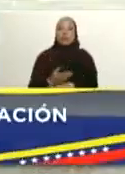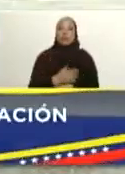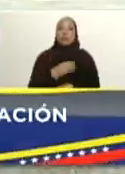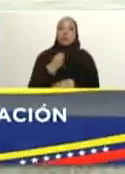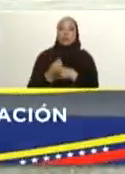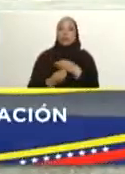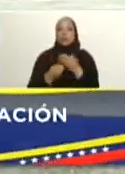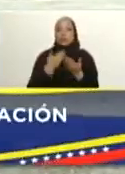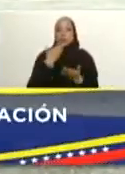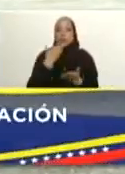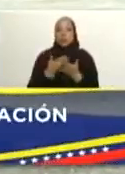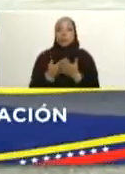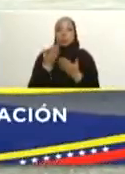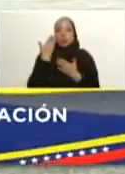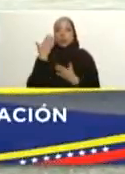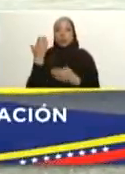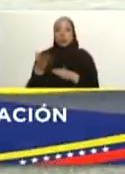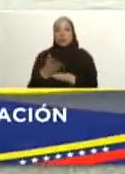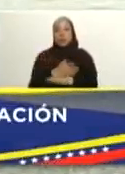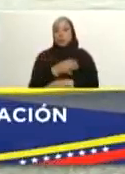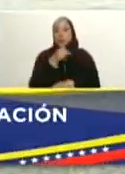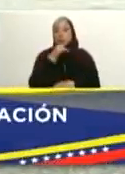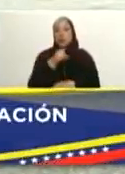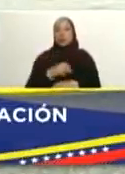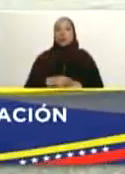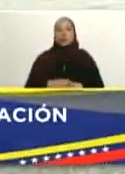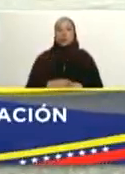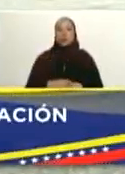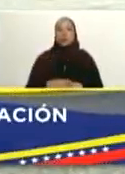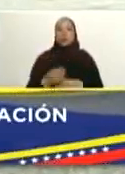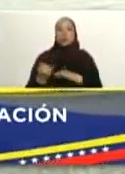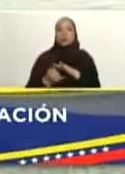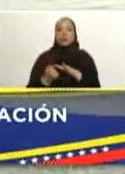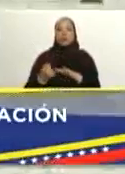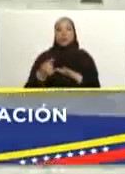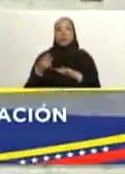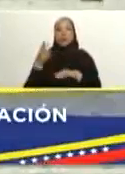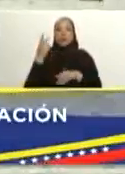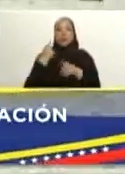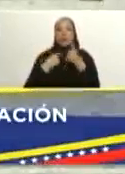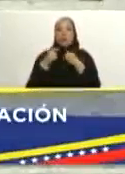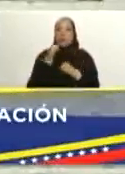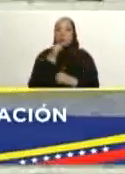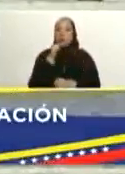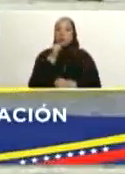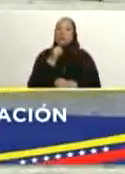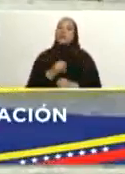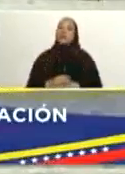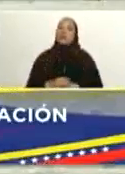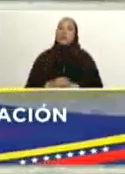absoluta y total en esta institución, además de la pintura, para que